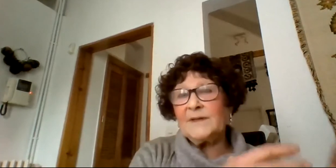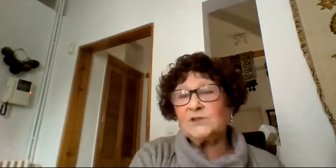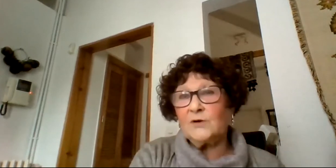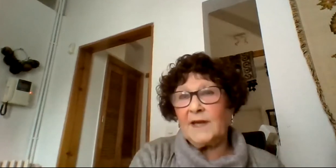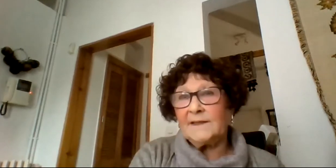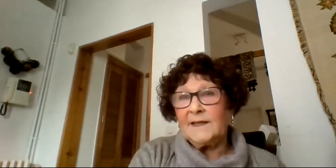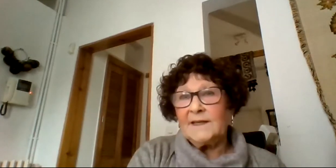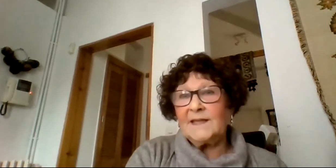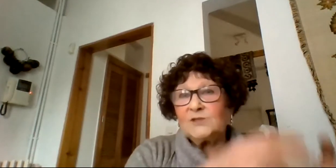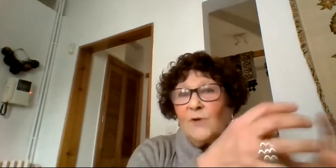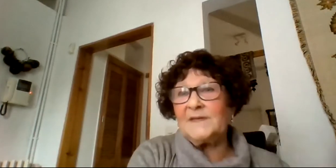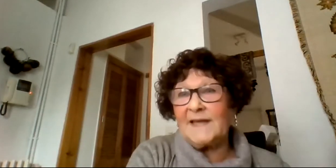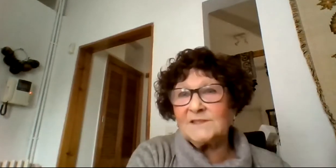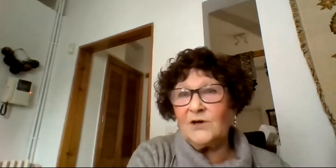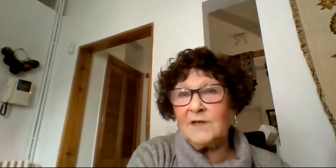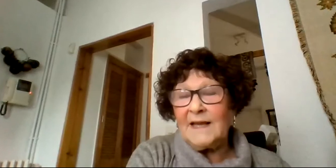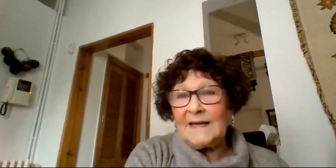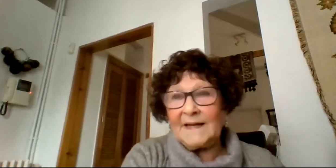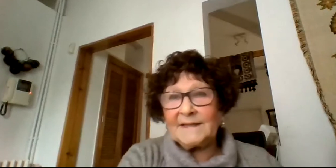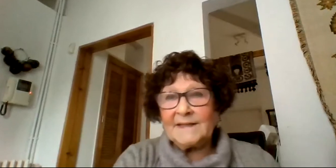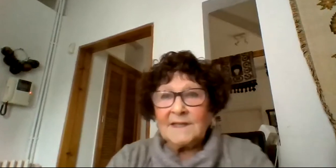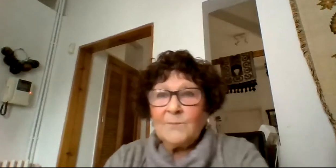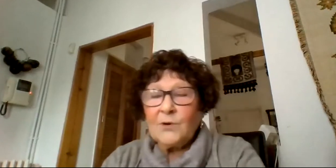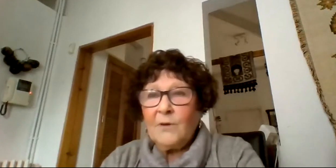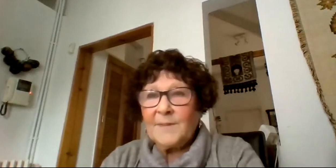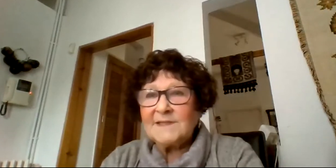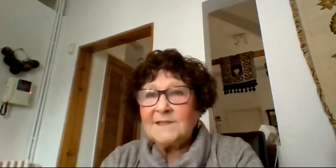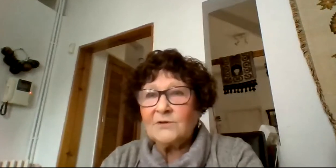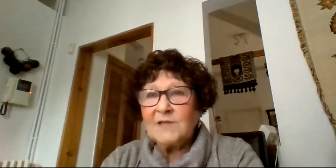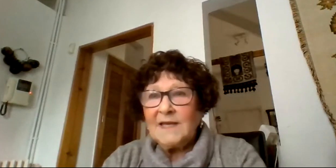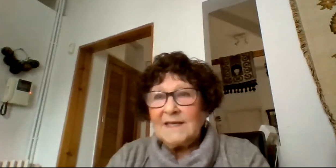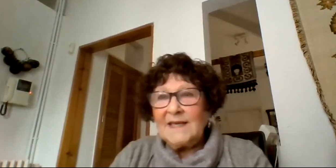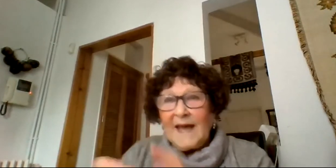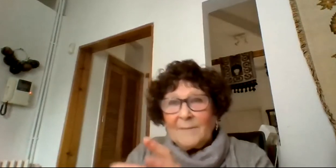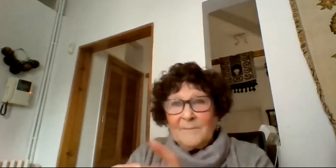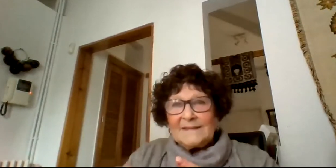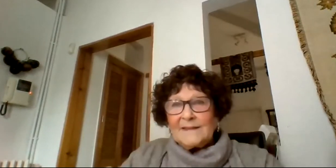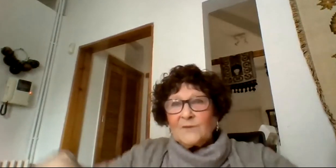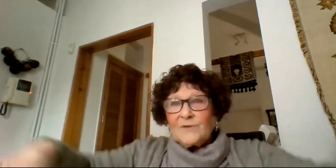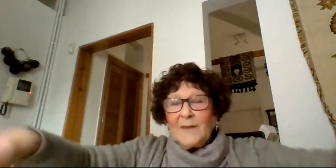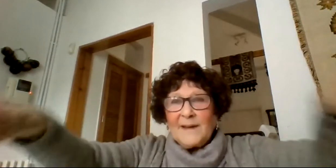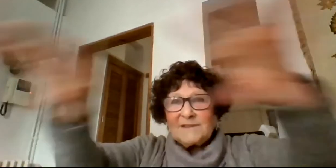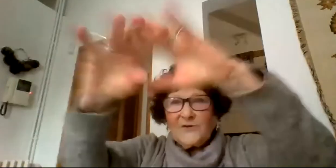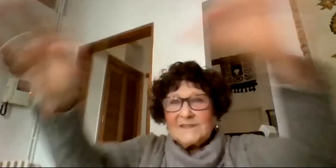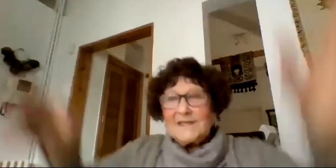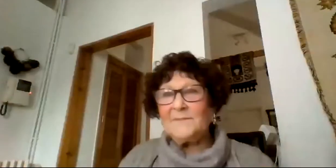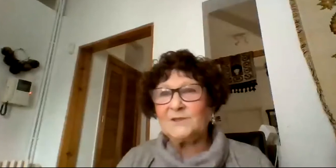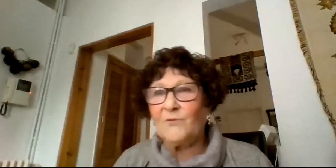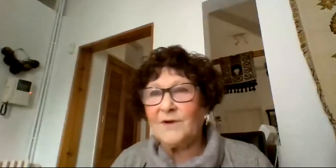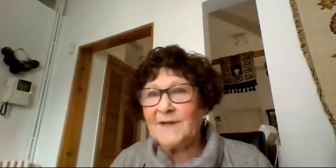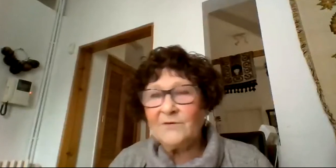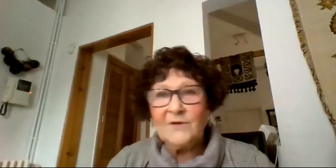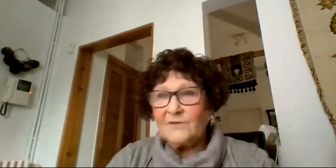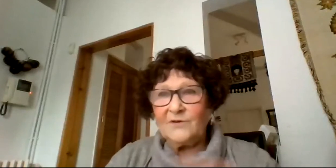a la persona de su habitación, la arrastran por los pasillos y la meten en un espacio de 100